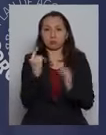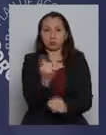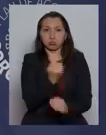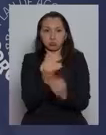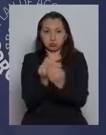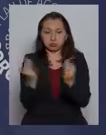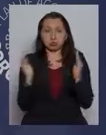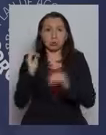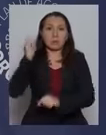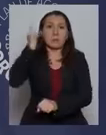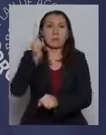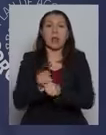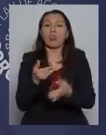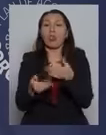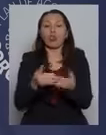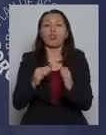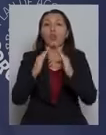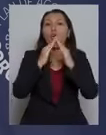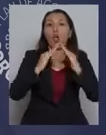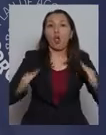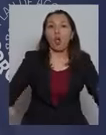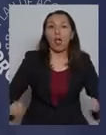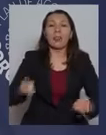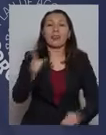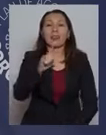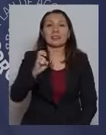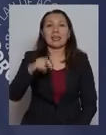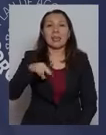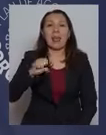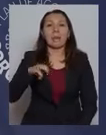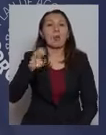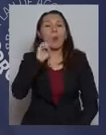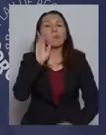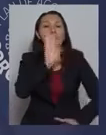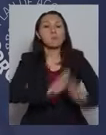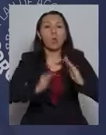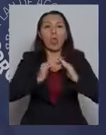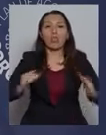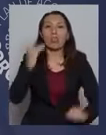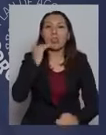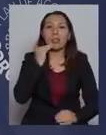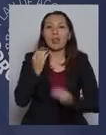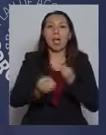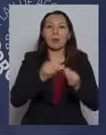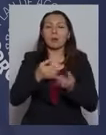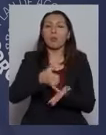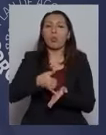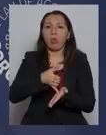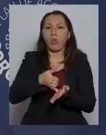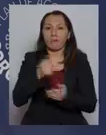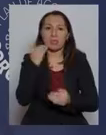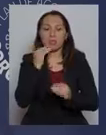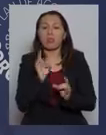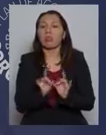han impuesto en los hogares del Sename de todo nuestro país por la situación de